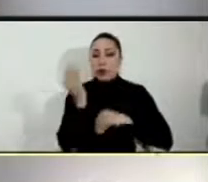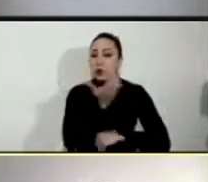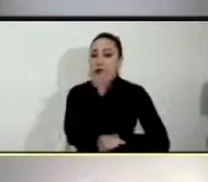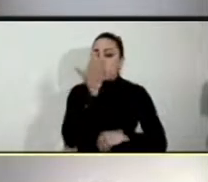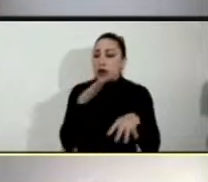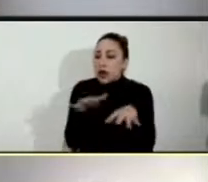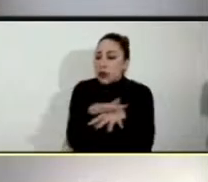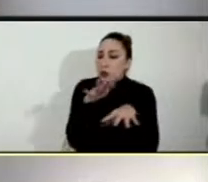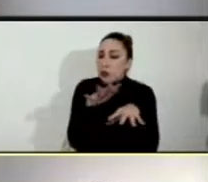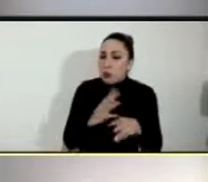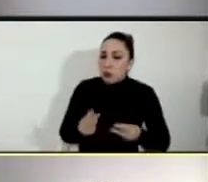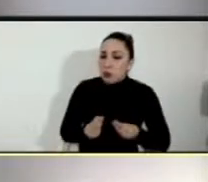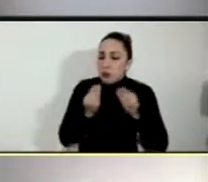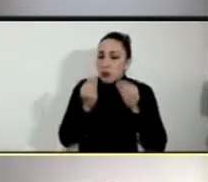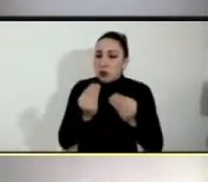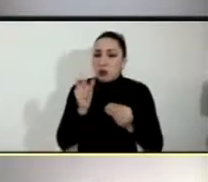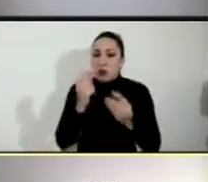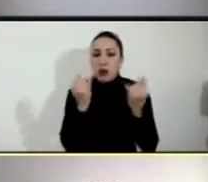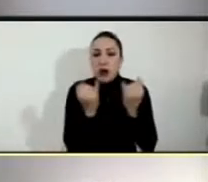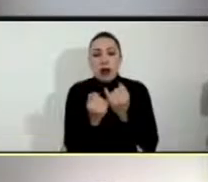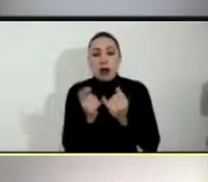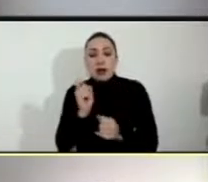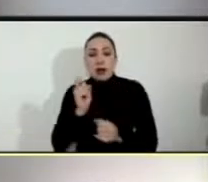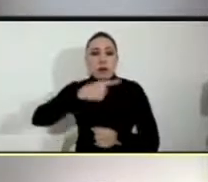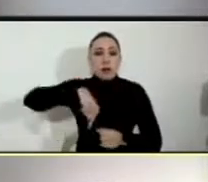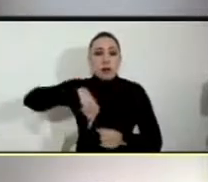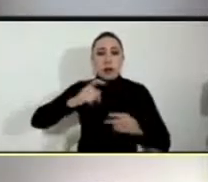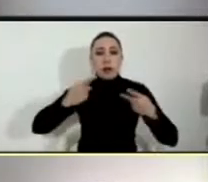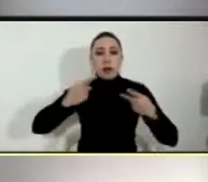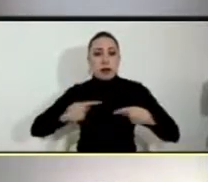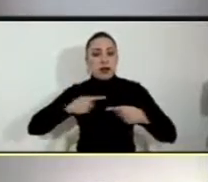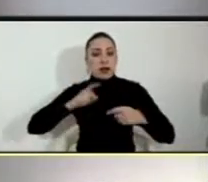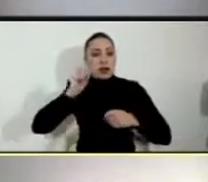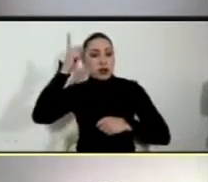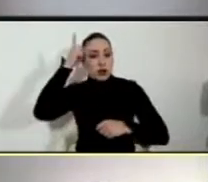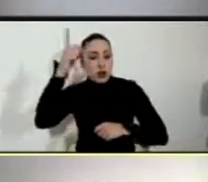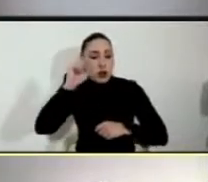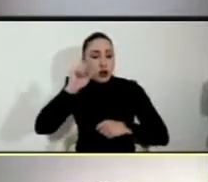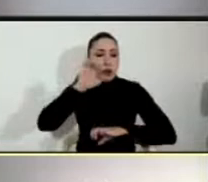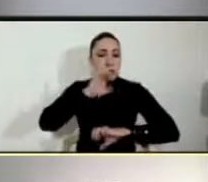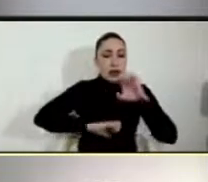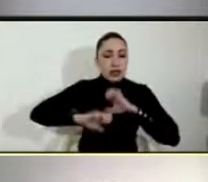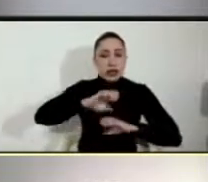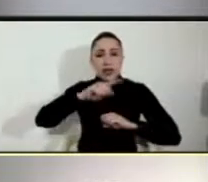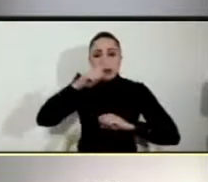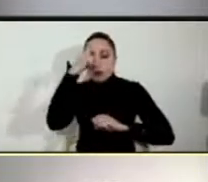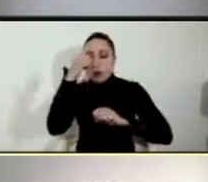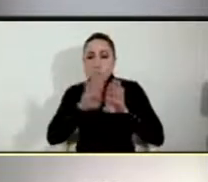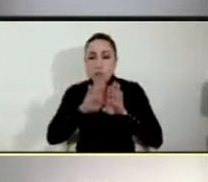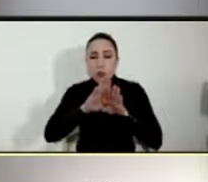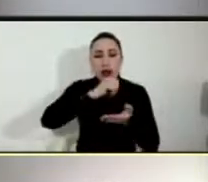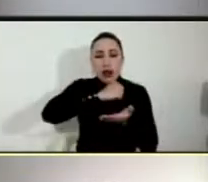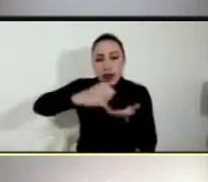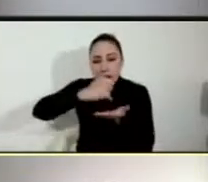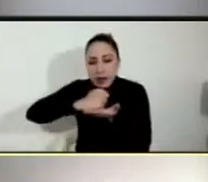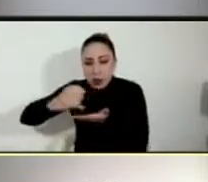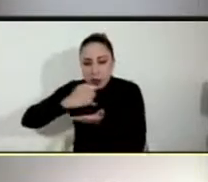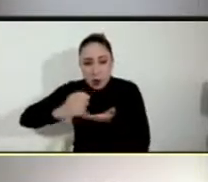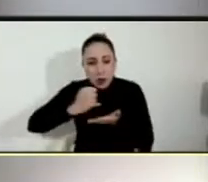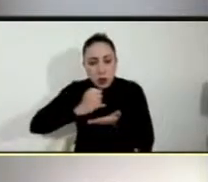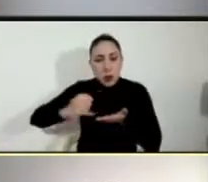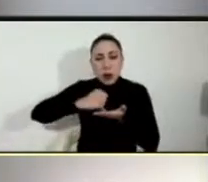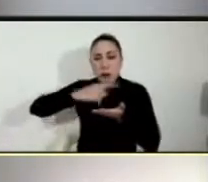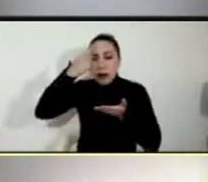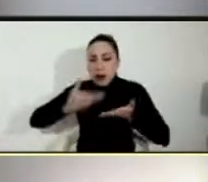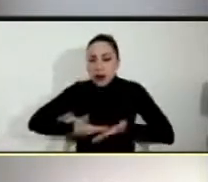toman desprevenidos a productores y a las instituciones encargadas de la agricultura y los sistemas alimentarios.